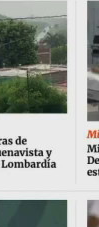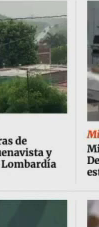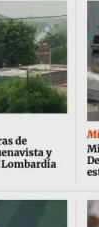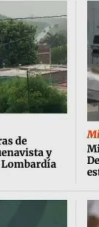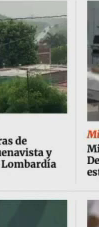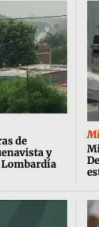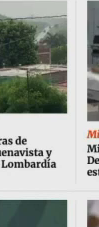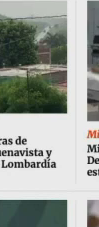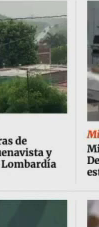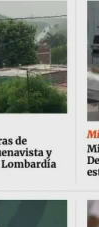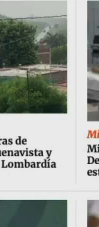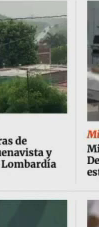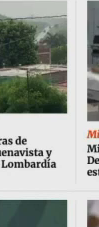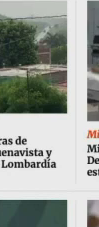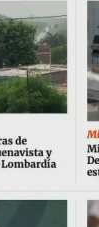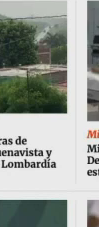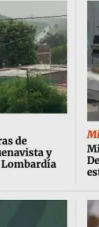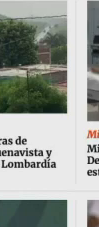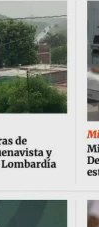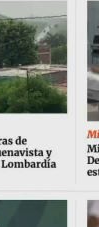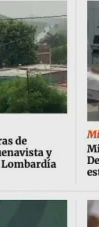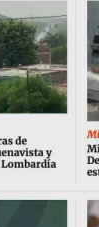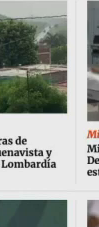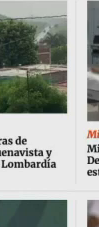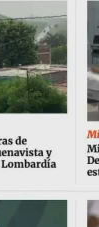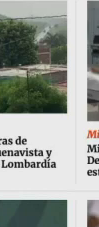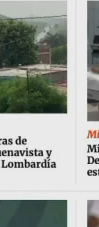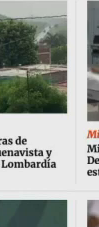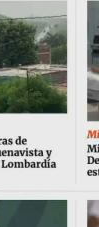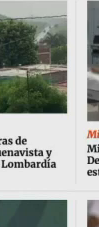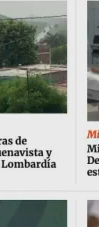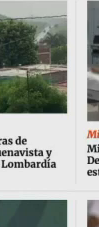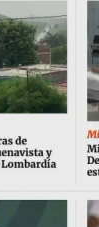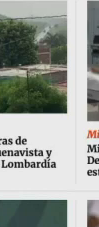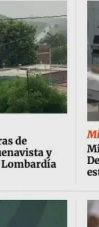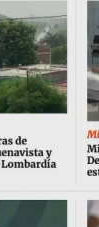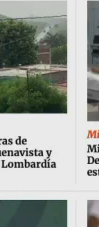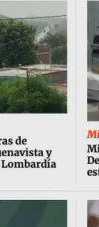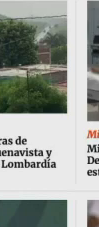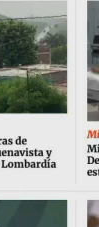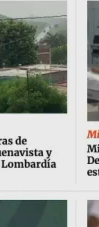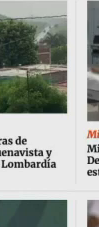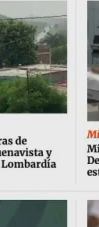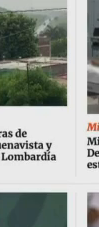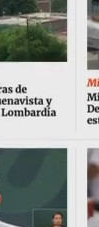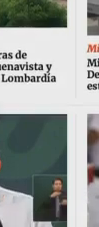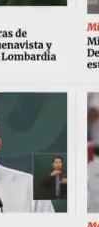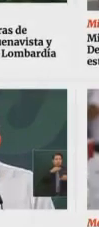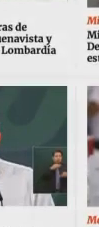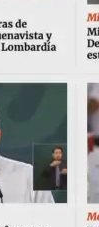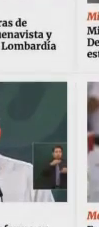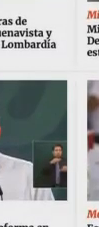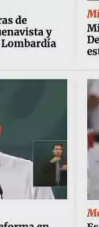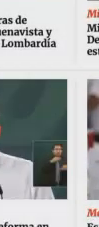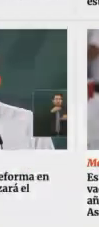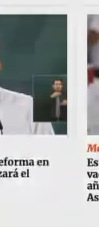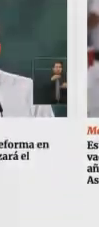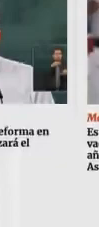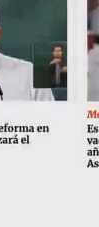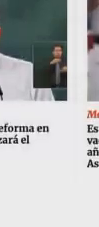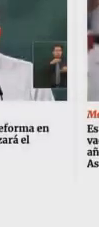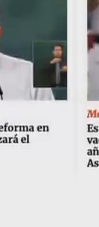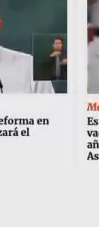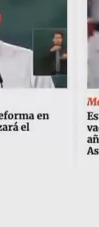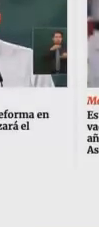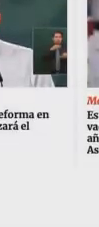en alerta por variante de Delta, lo que nos faltaba, COVID-19. 2 personas están graves en Sinapecuaro. Y se